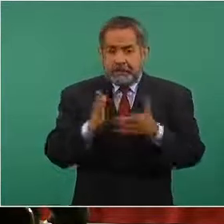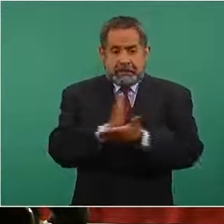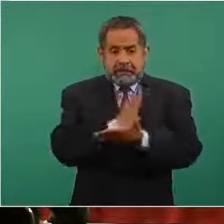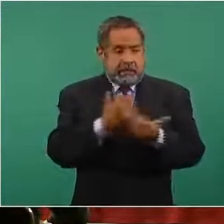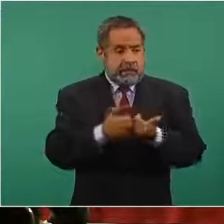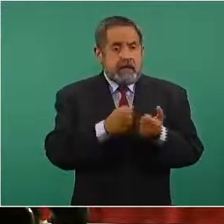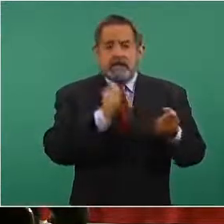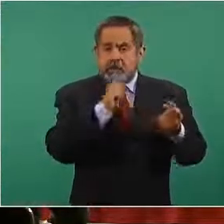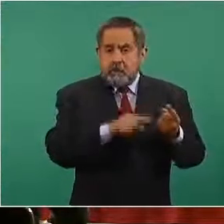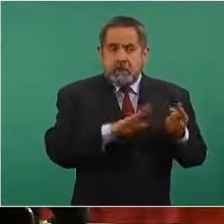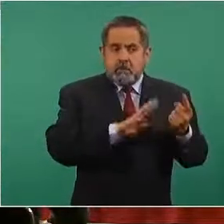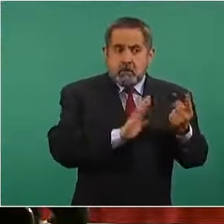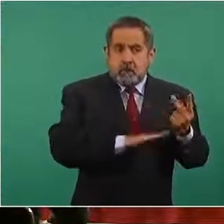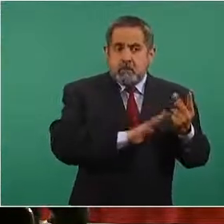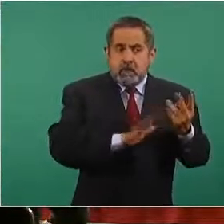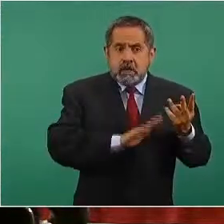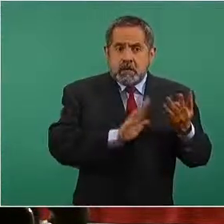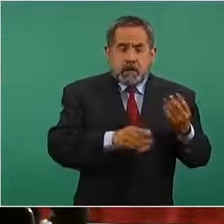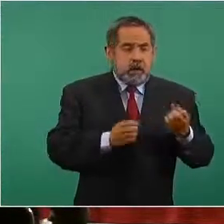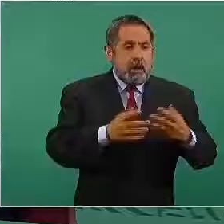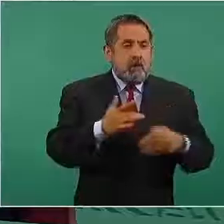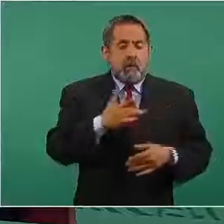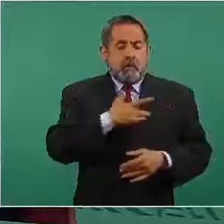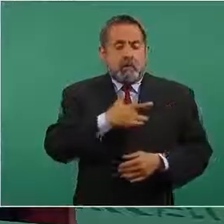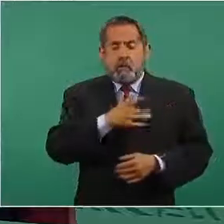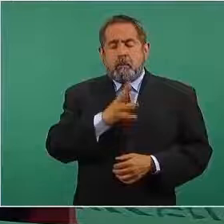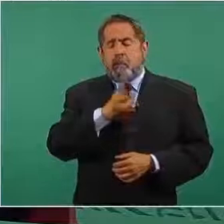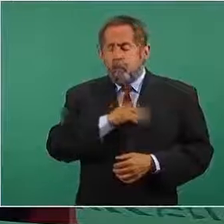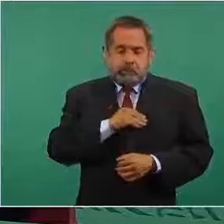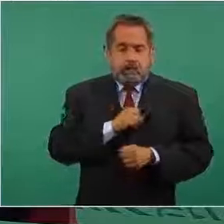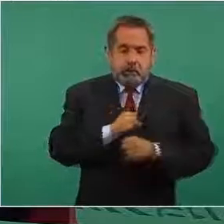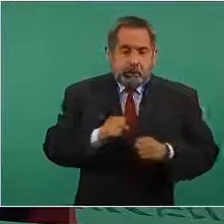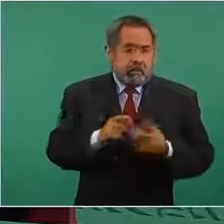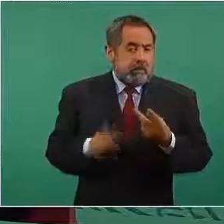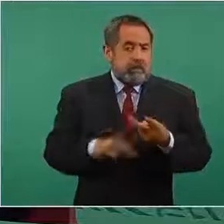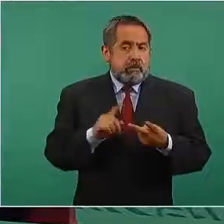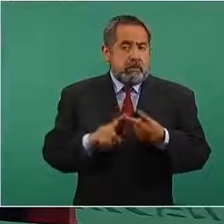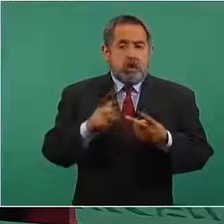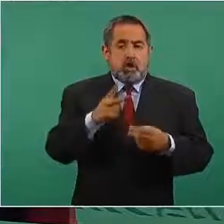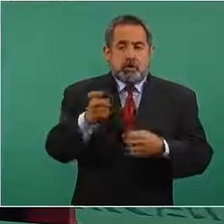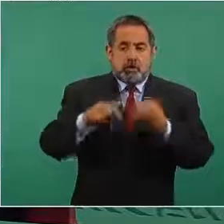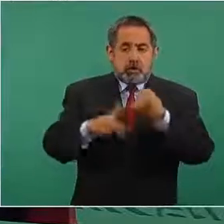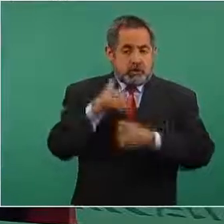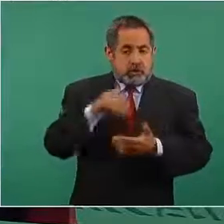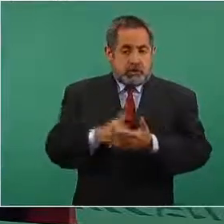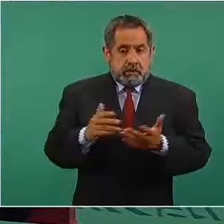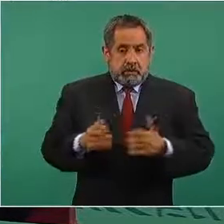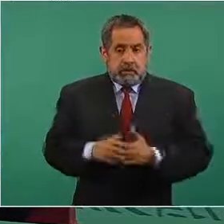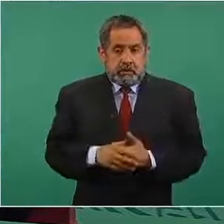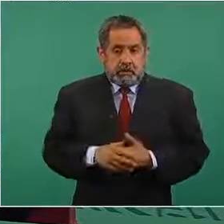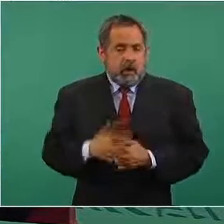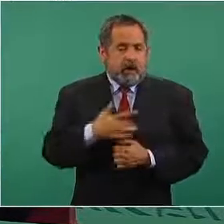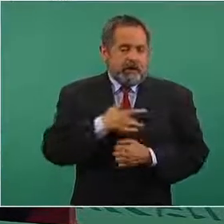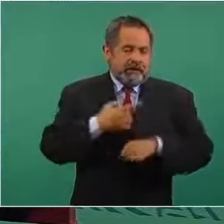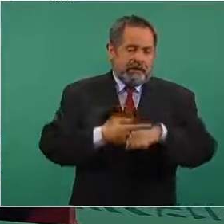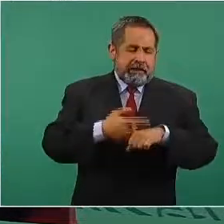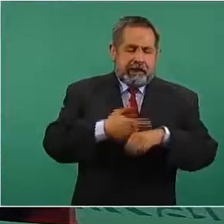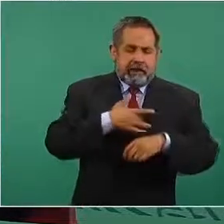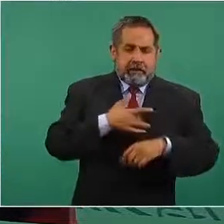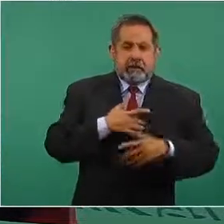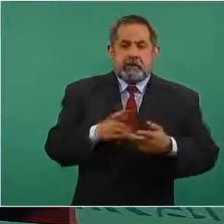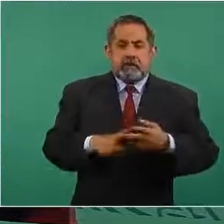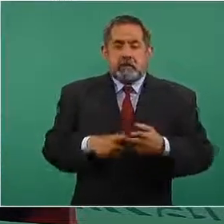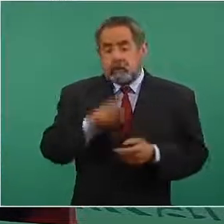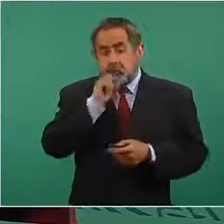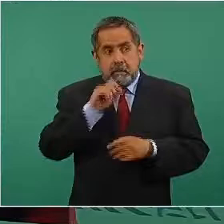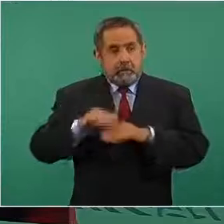que también han ido incrementándose. Infartos, ¿no? 212,000, o enfermedad cardiovascular en general, también